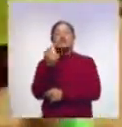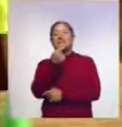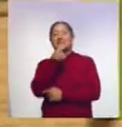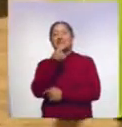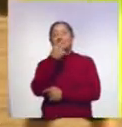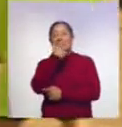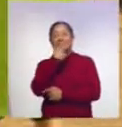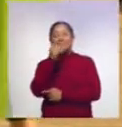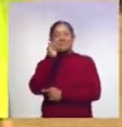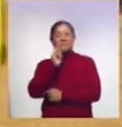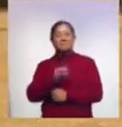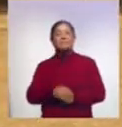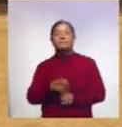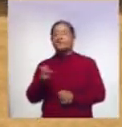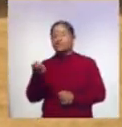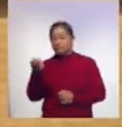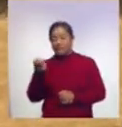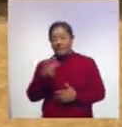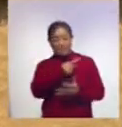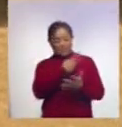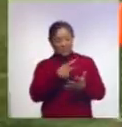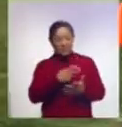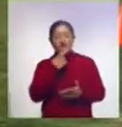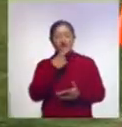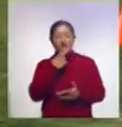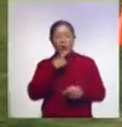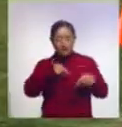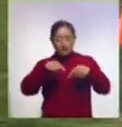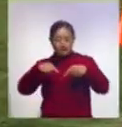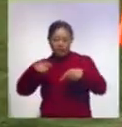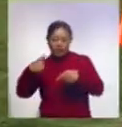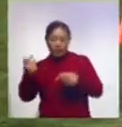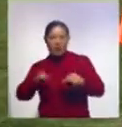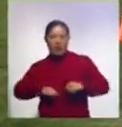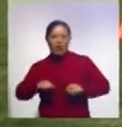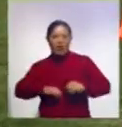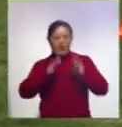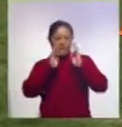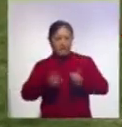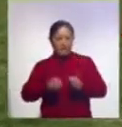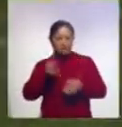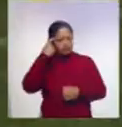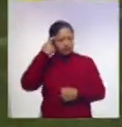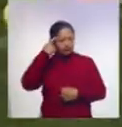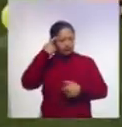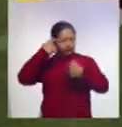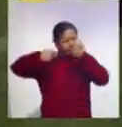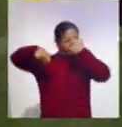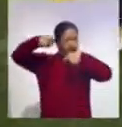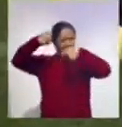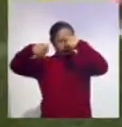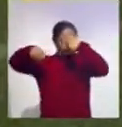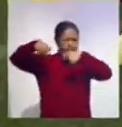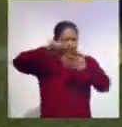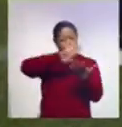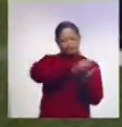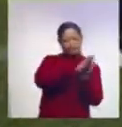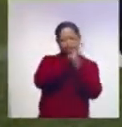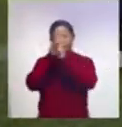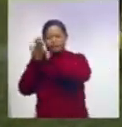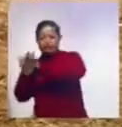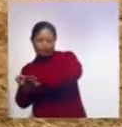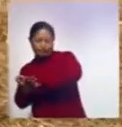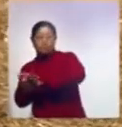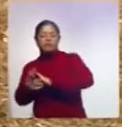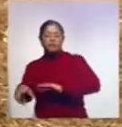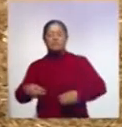Este programa utiliza el fútbol y la actividad física como herramientas de reflexión y agentes de cambio para mejorar la vida de niños y